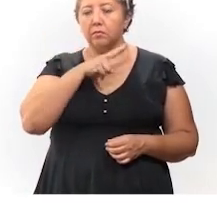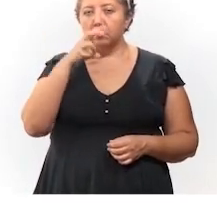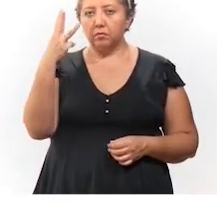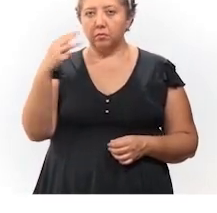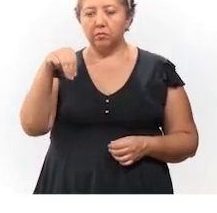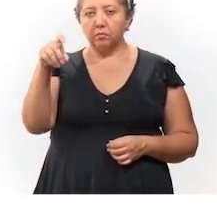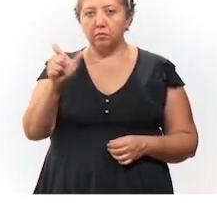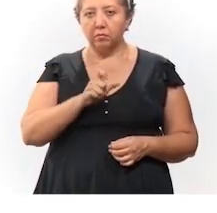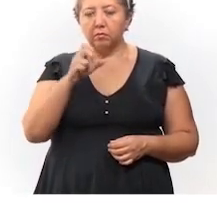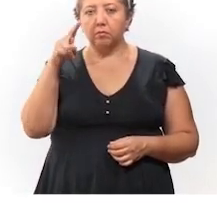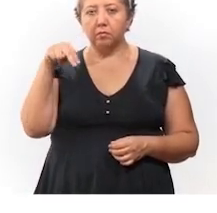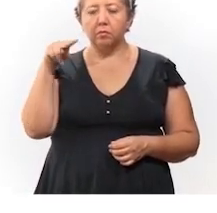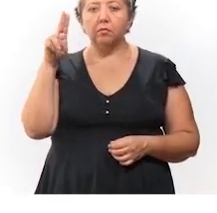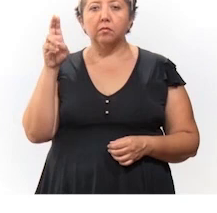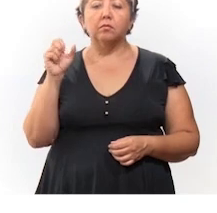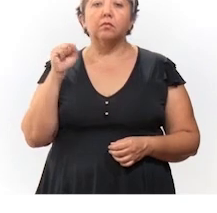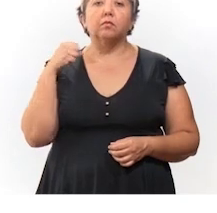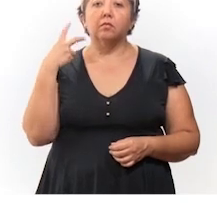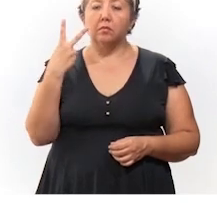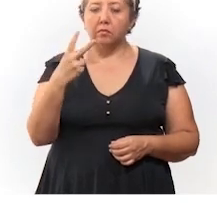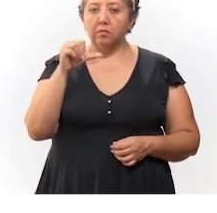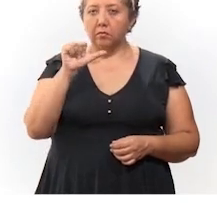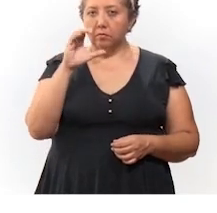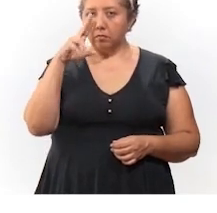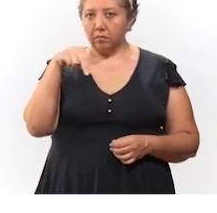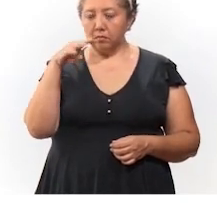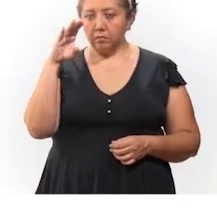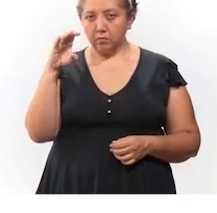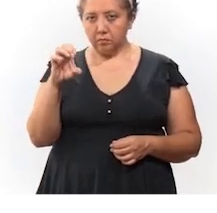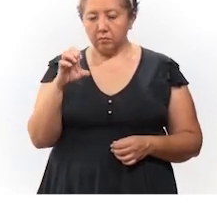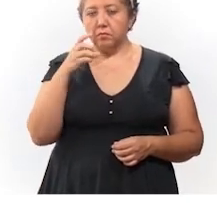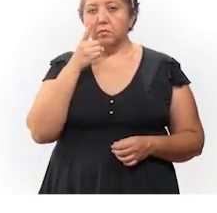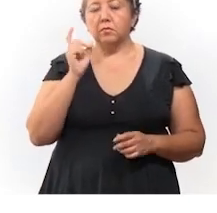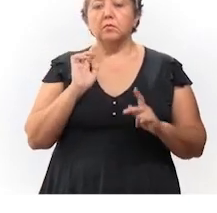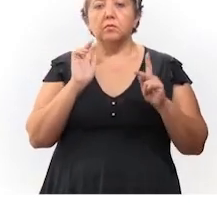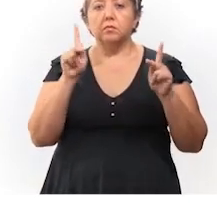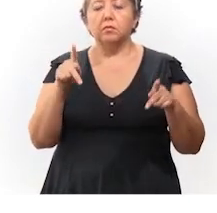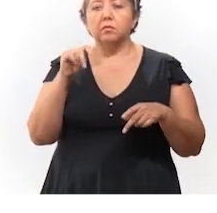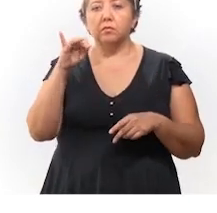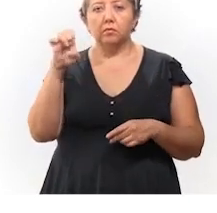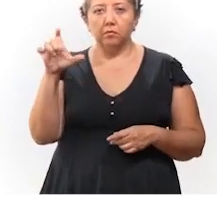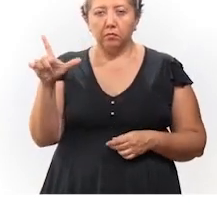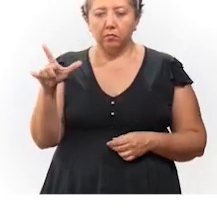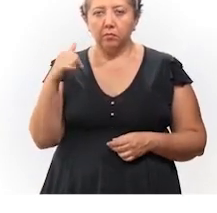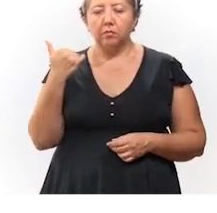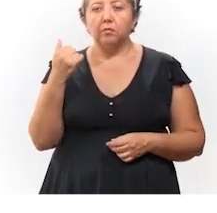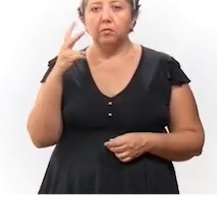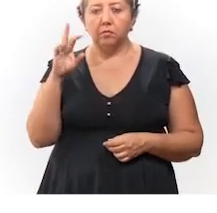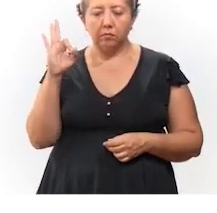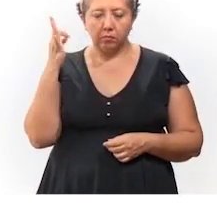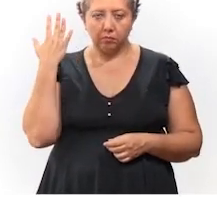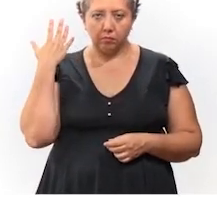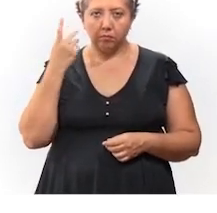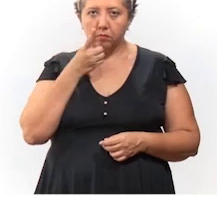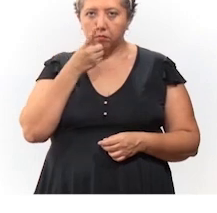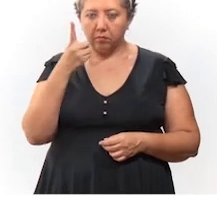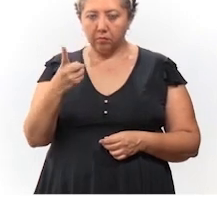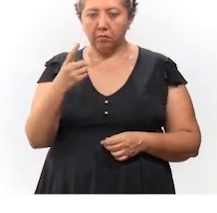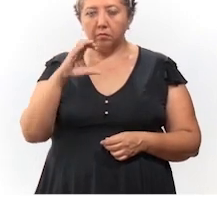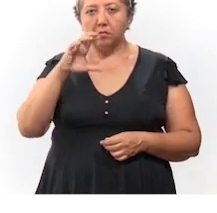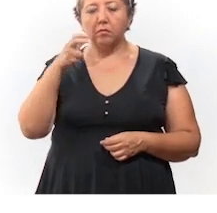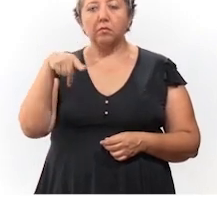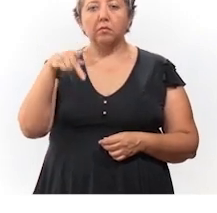en Maxcanú y Tixcocop, 2 en Acanqué, Oxcuxcap, Progreso, Ticul y 2 foráneos, 1